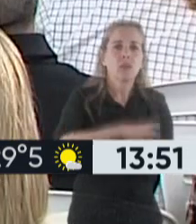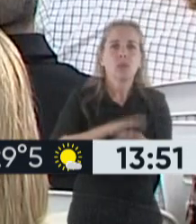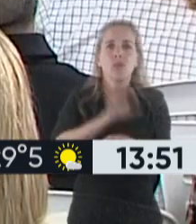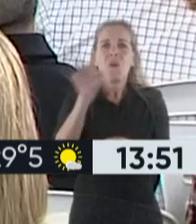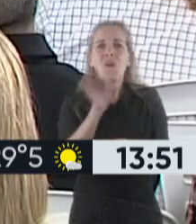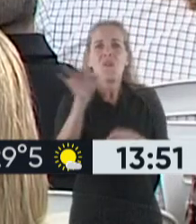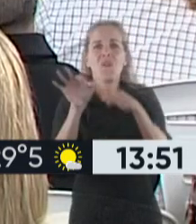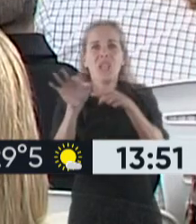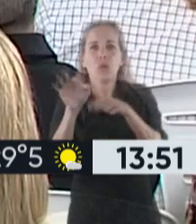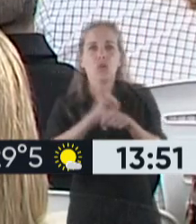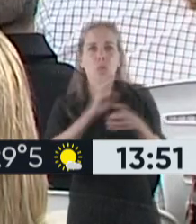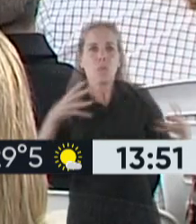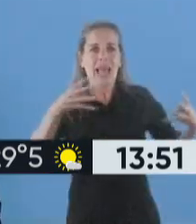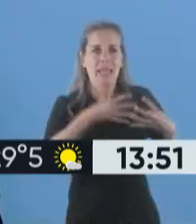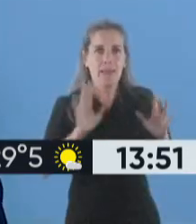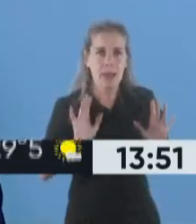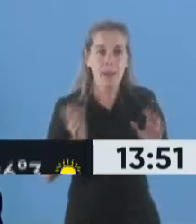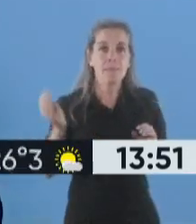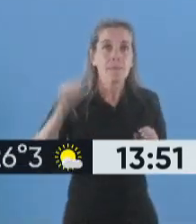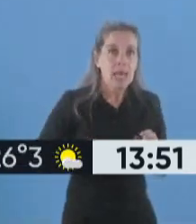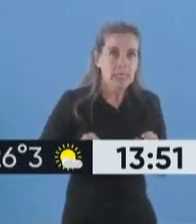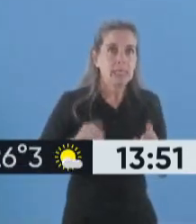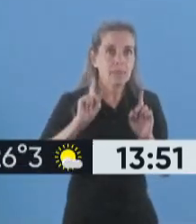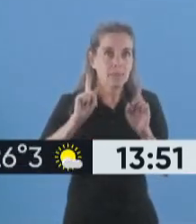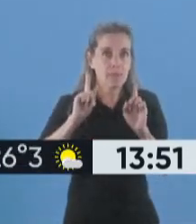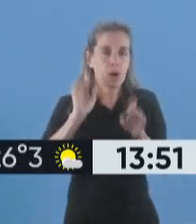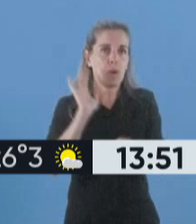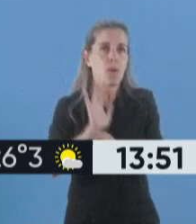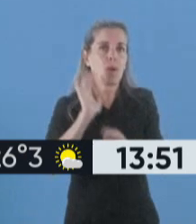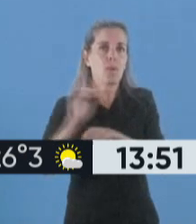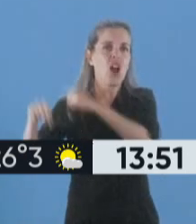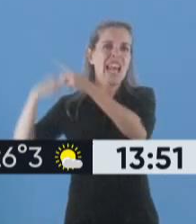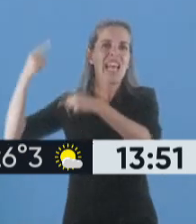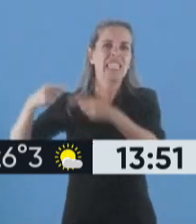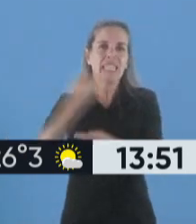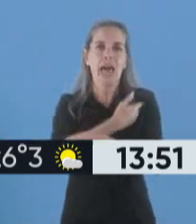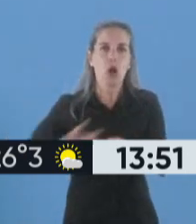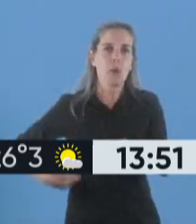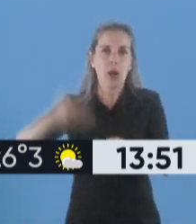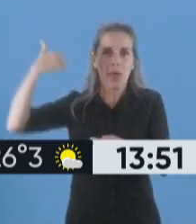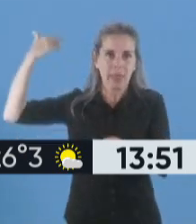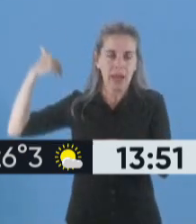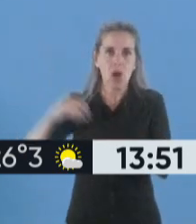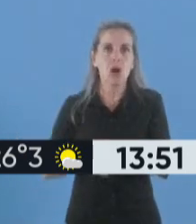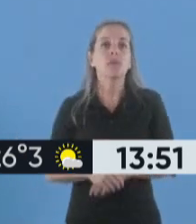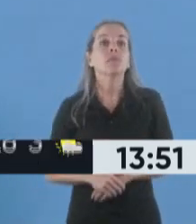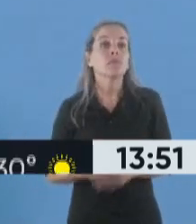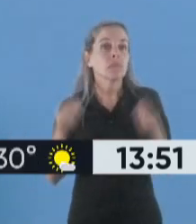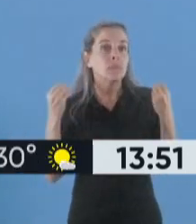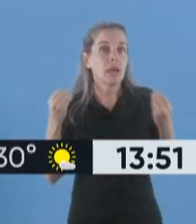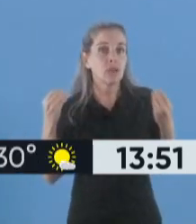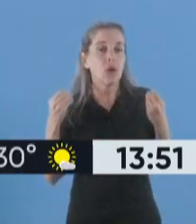Y teníamos además, como parte de esa herencia de la que hablaron todos los que me precedieron, un sistema de